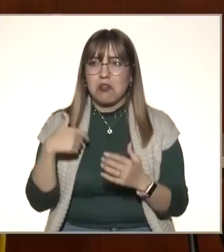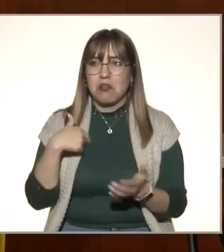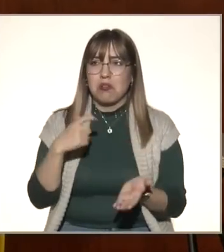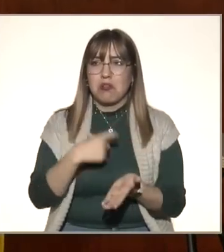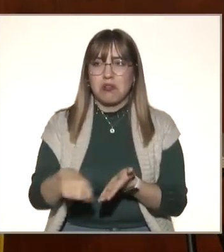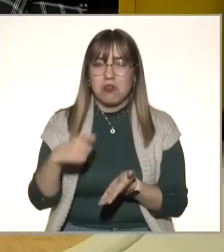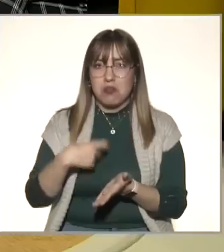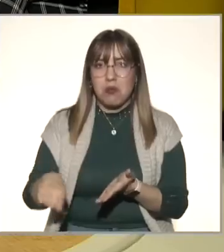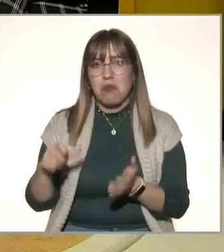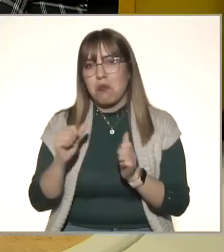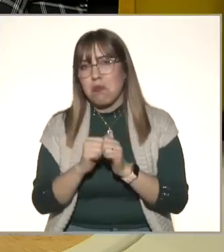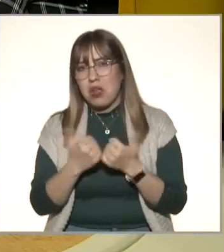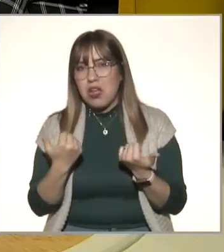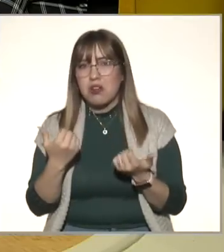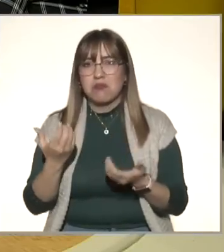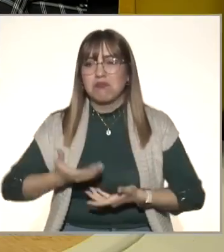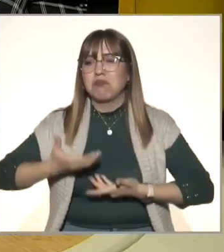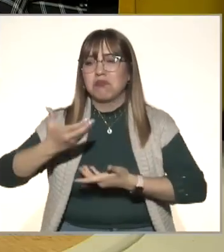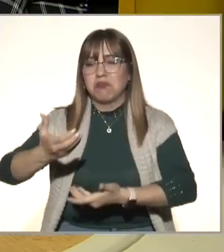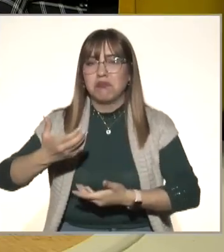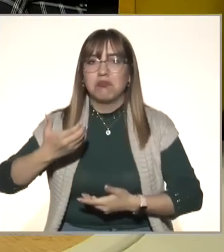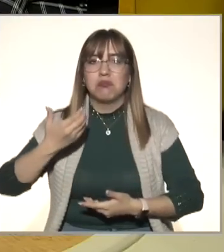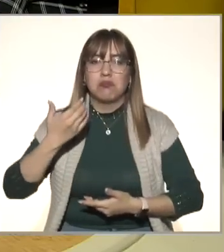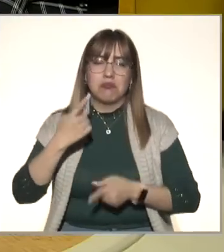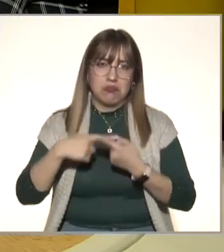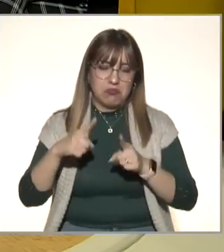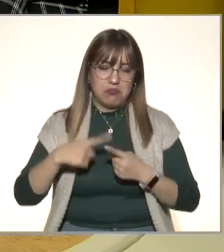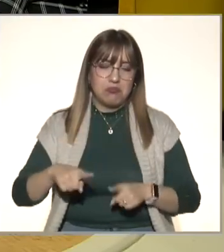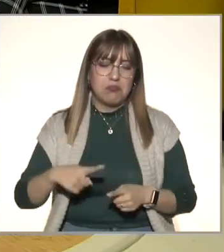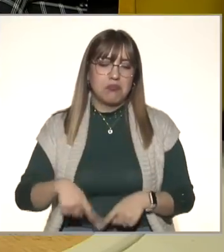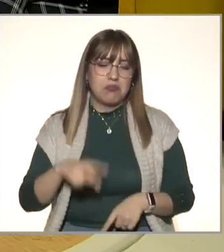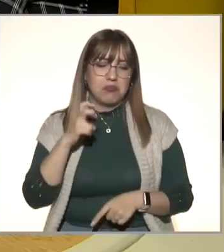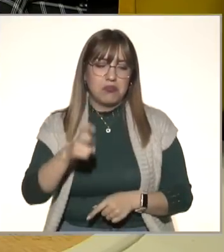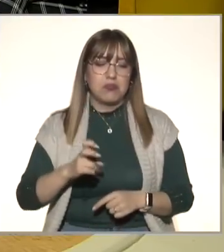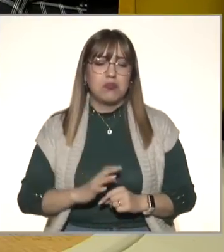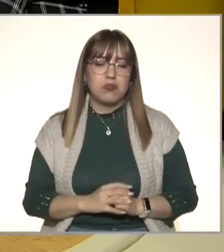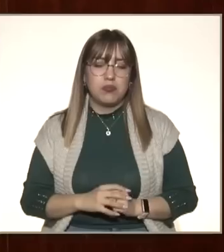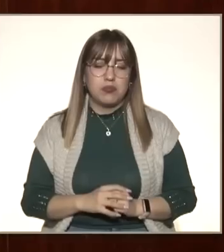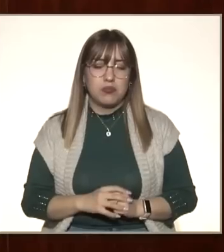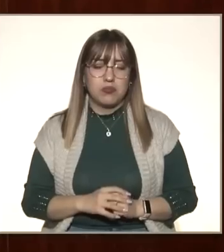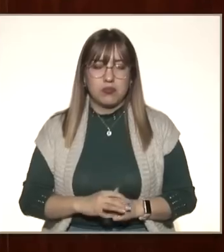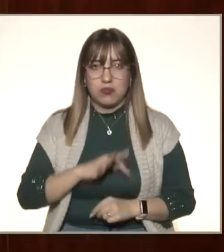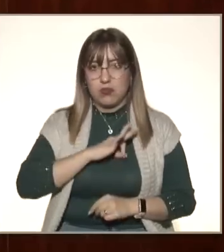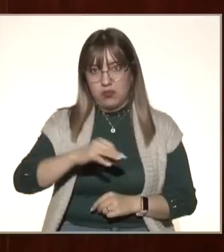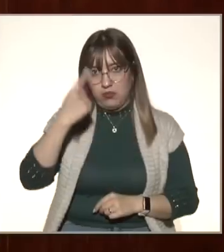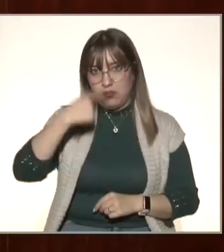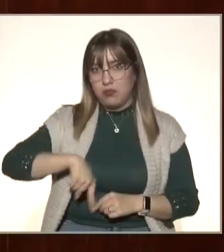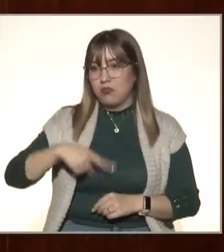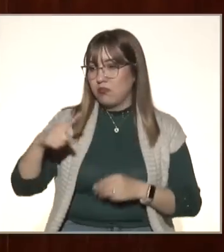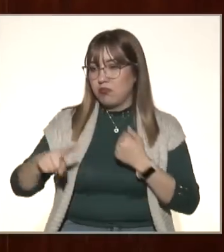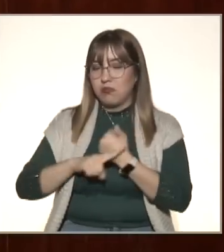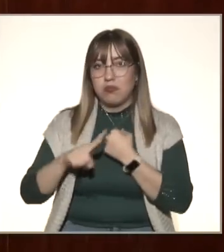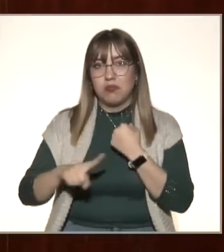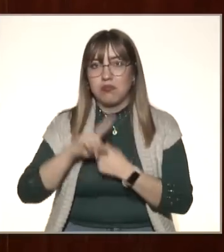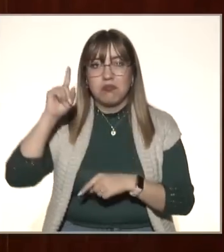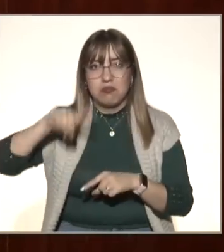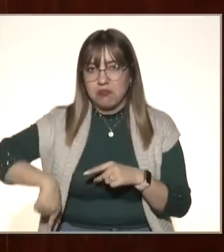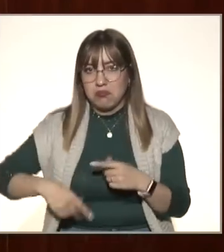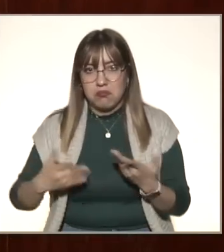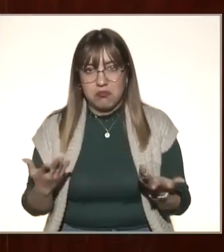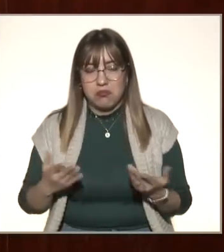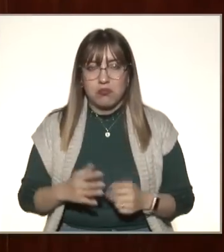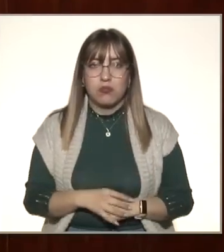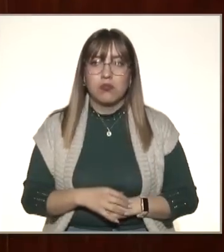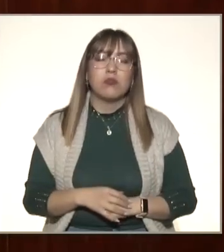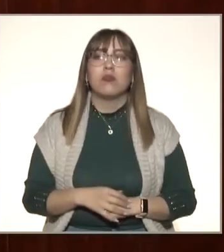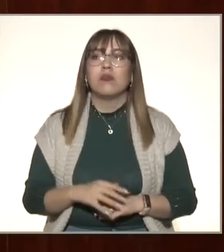baguettes, esa es una manera, tal vez práctica, ¿no? De no entrar en este conflicto y de ver qué hay detrás, ¿no? Me parece que,